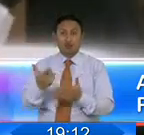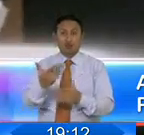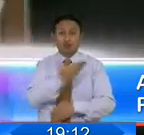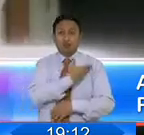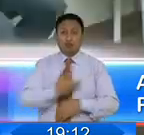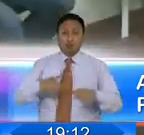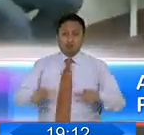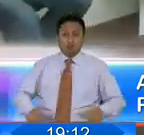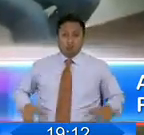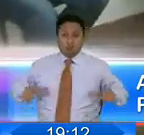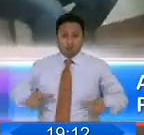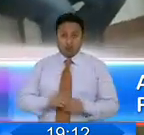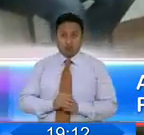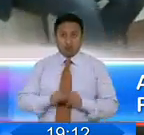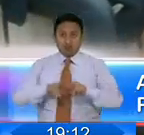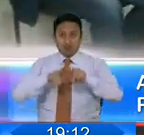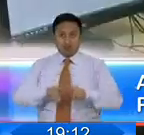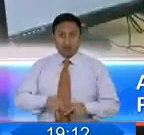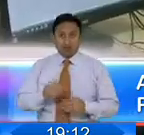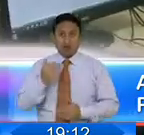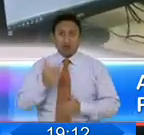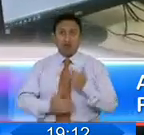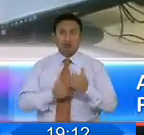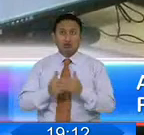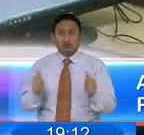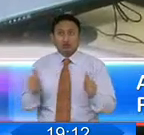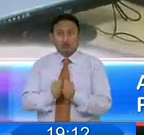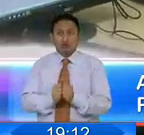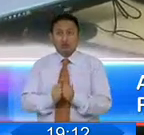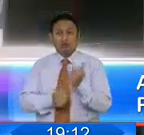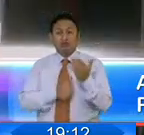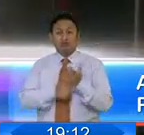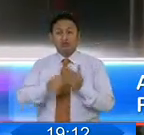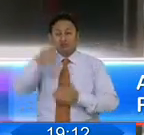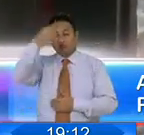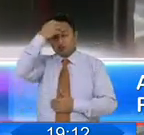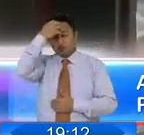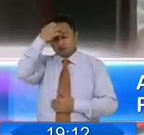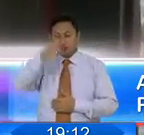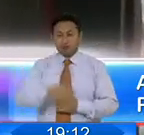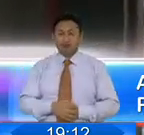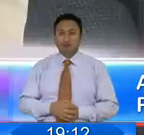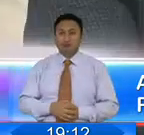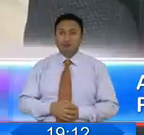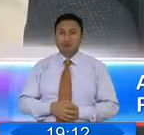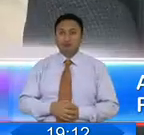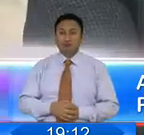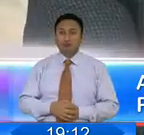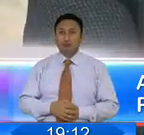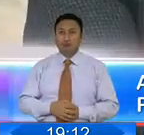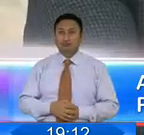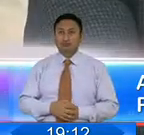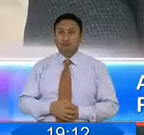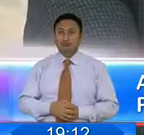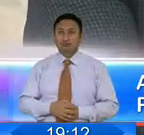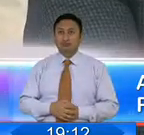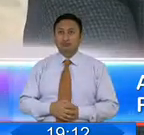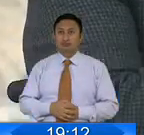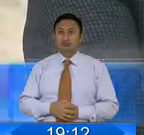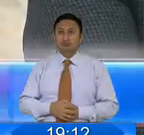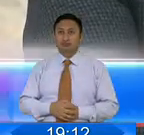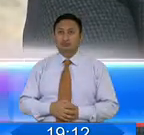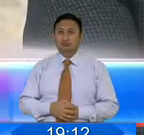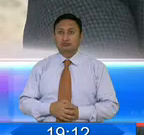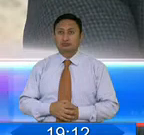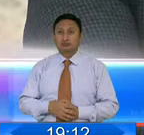Lenín Moreno para verificar el proceso, acompañado de la ministra de Educación, Montserrat Kramer. Podemos empezar ya con